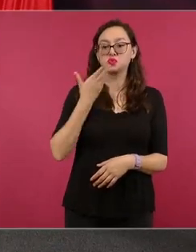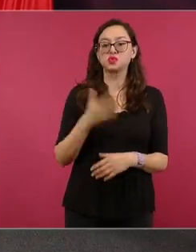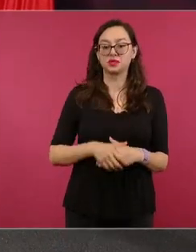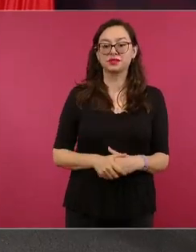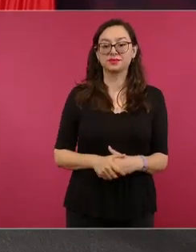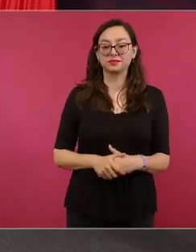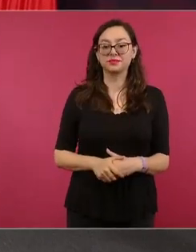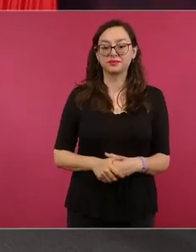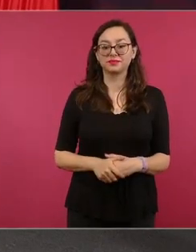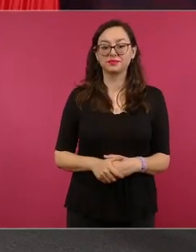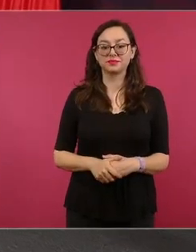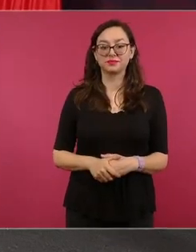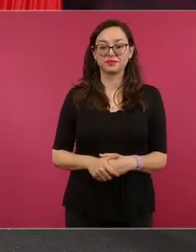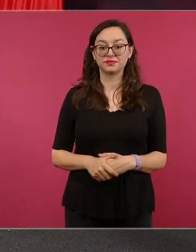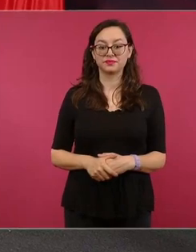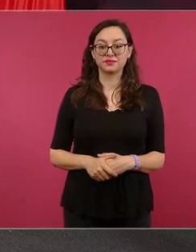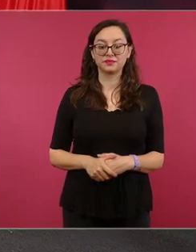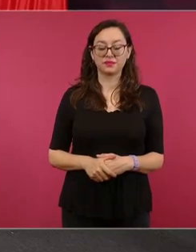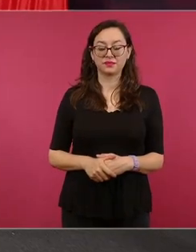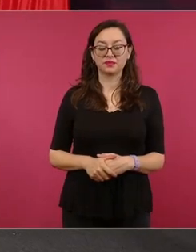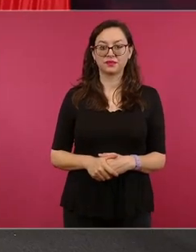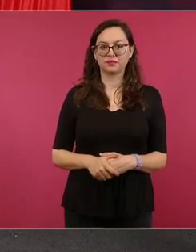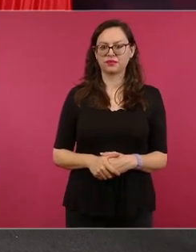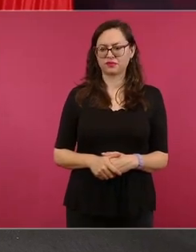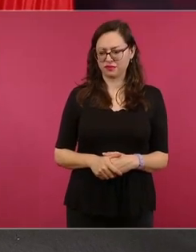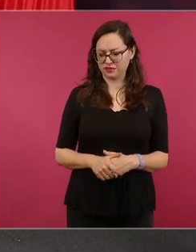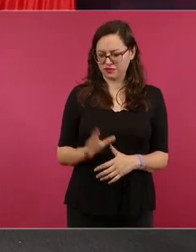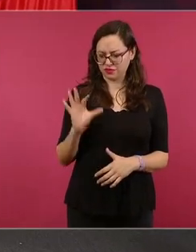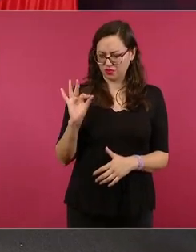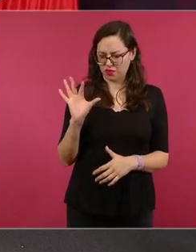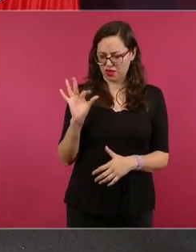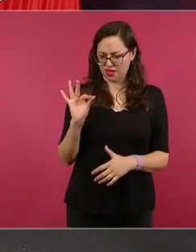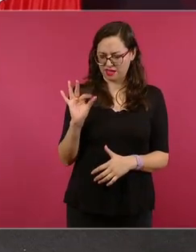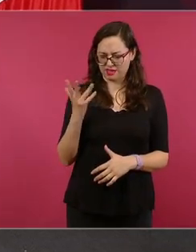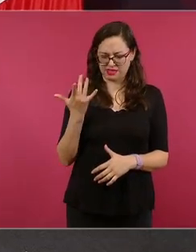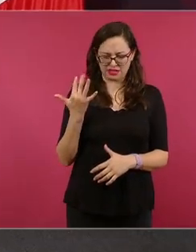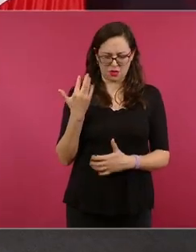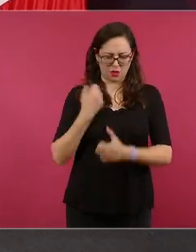Una vez, creo que hace 40, 50 años,